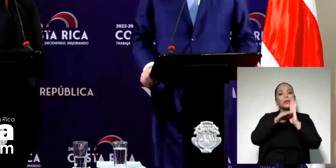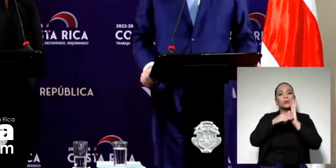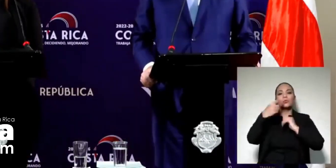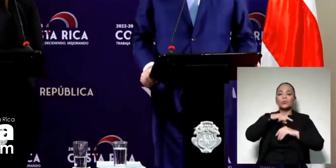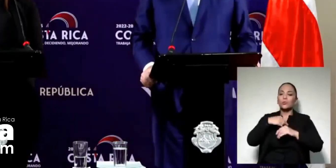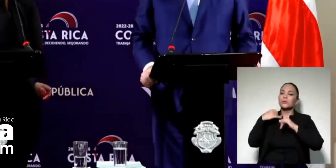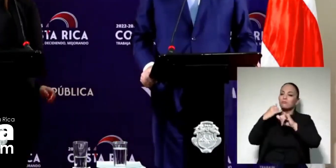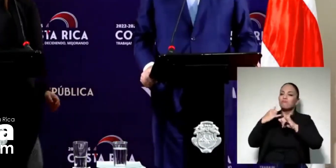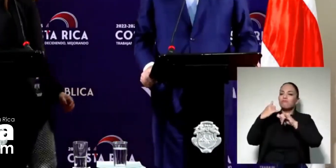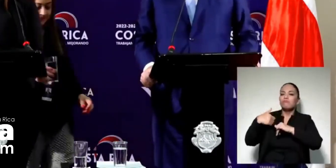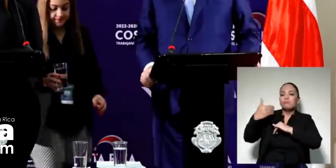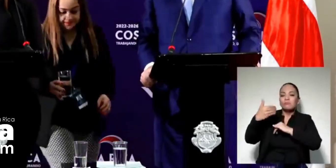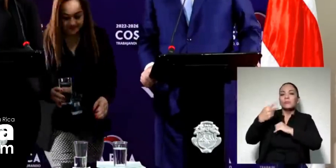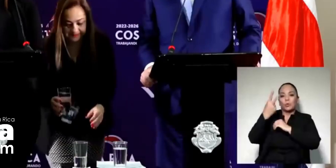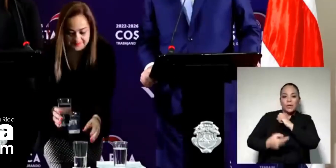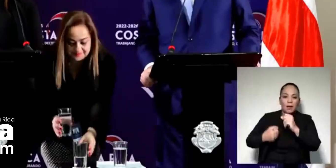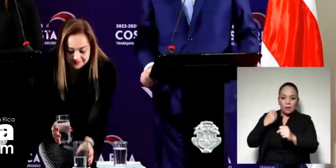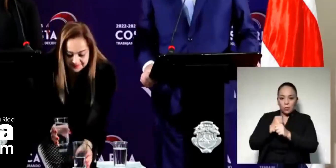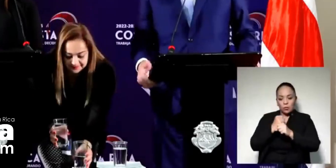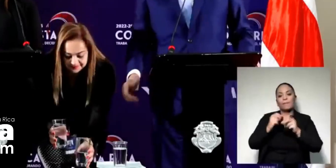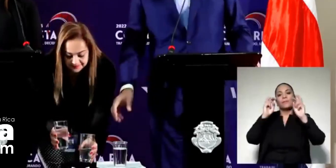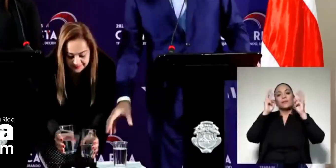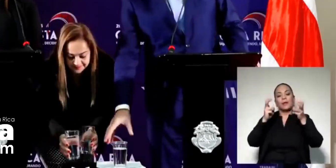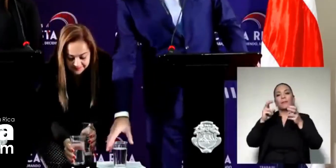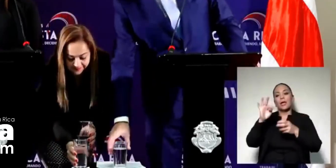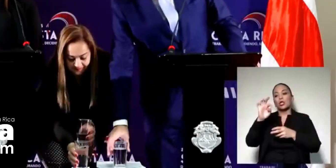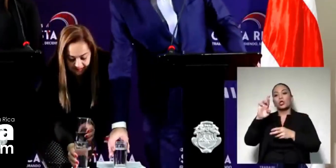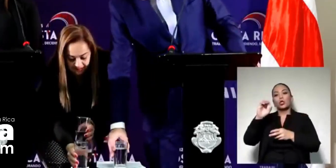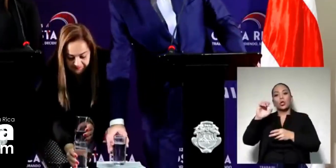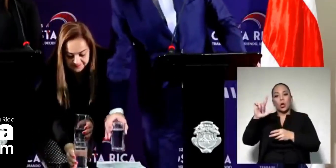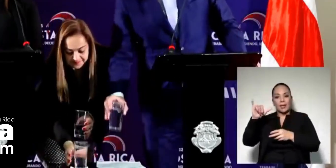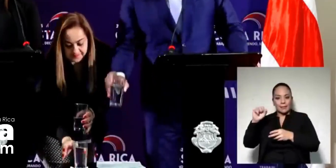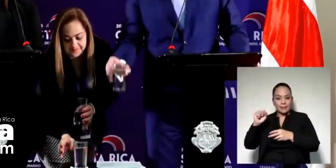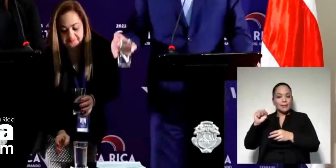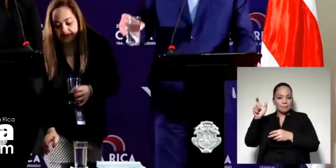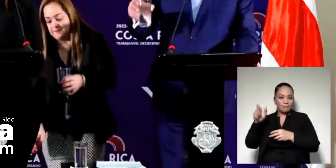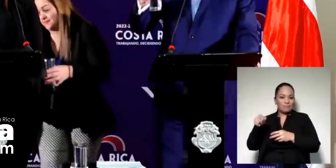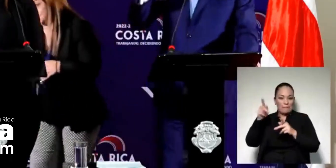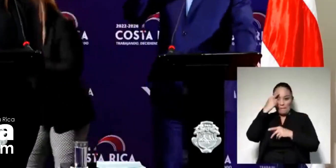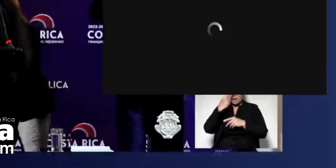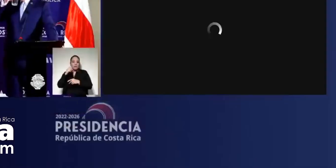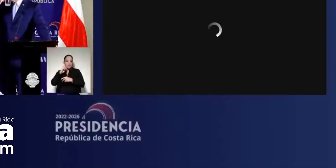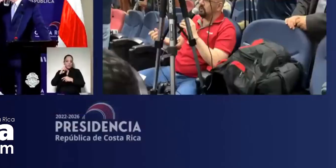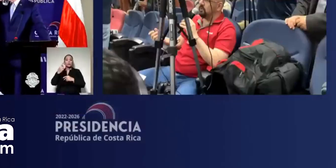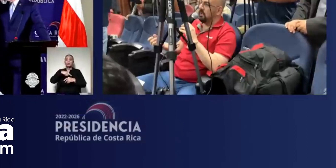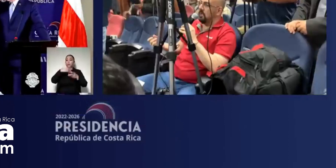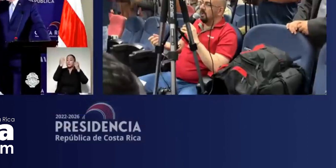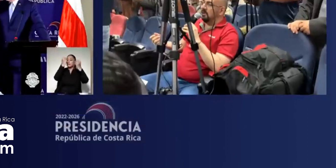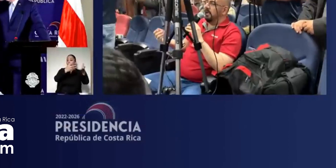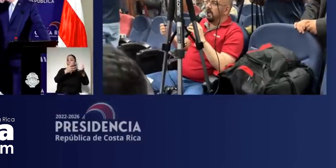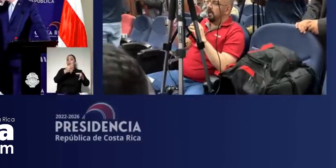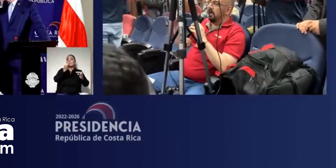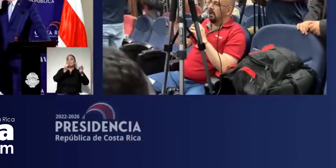denunciando desde hace dos años con el tema de los troles e incluso avisamos al Tribunal Supremo de Elecciones